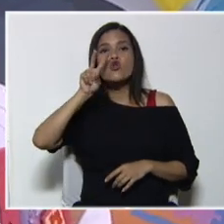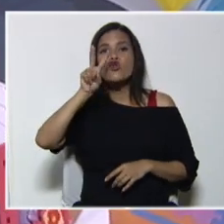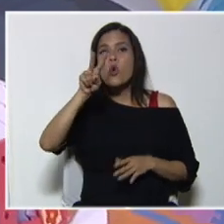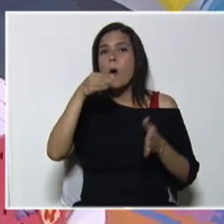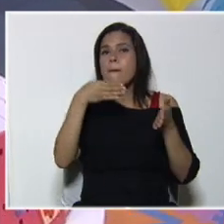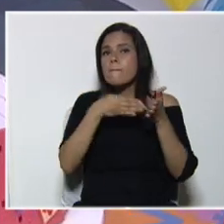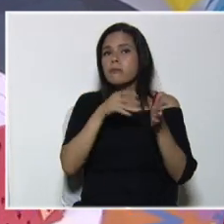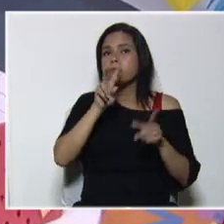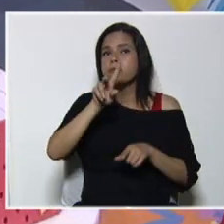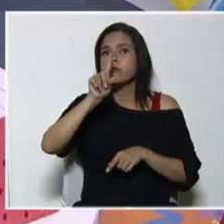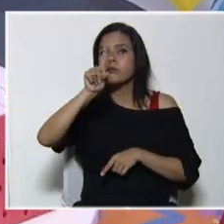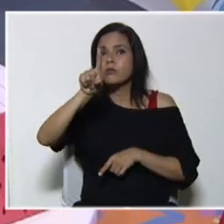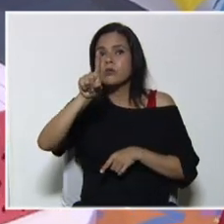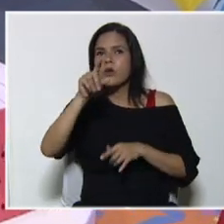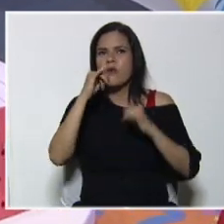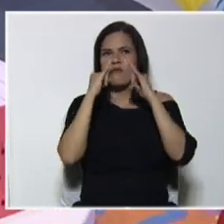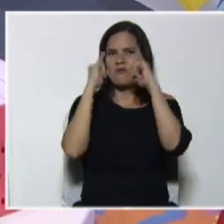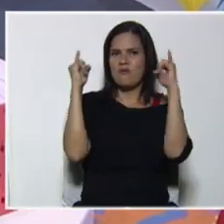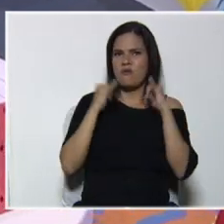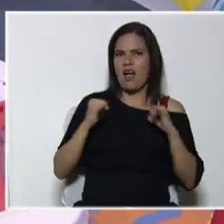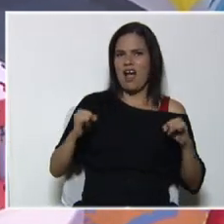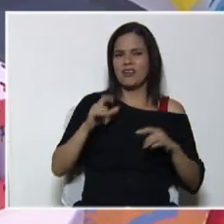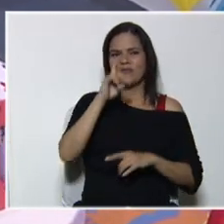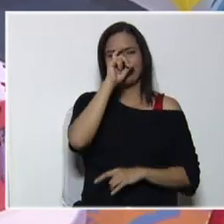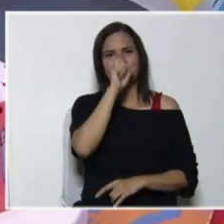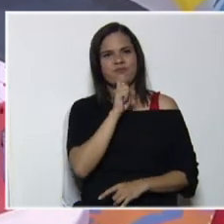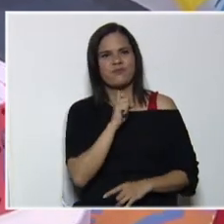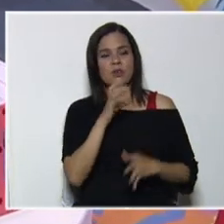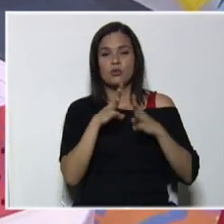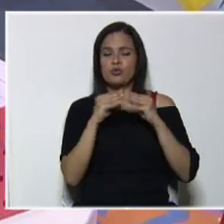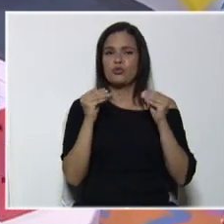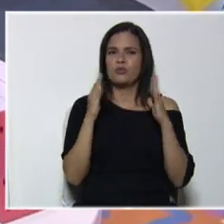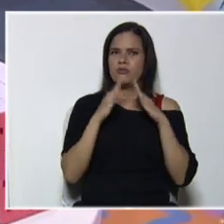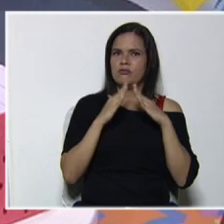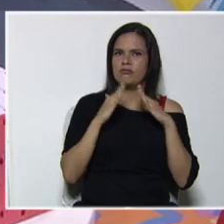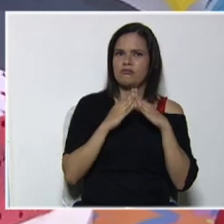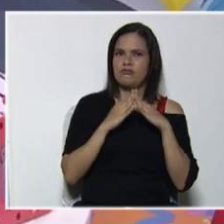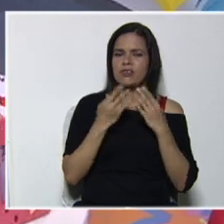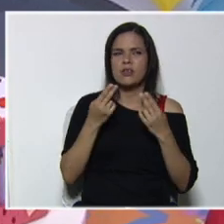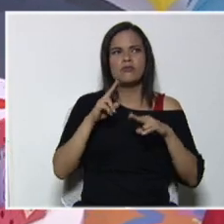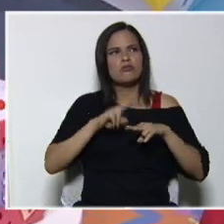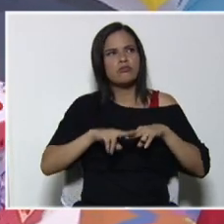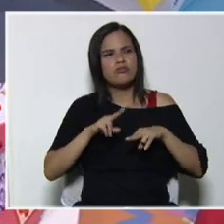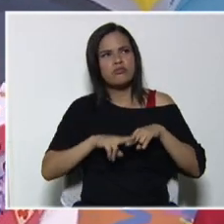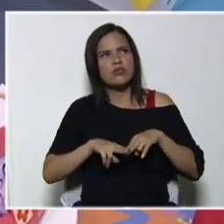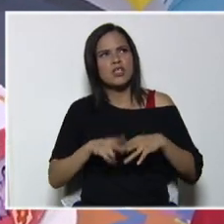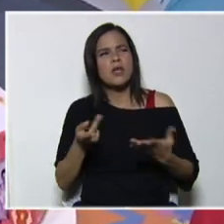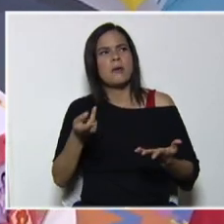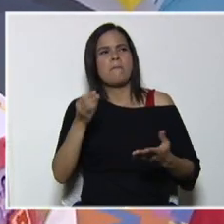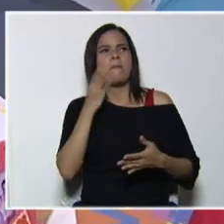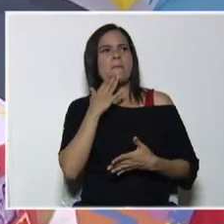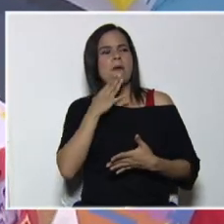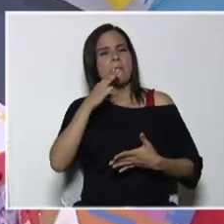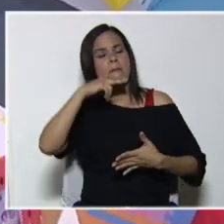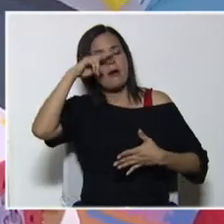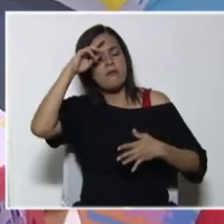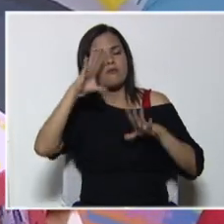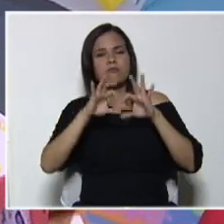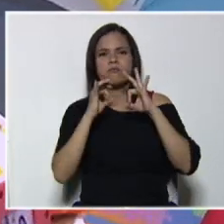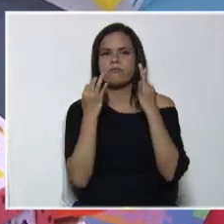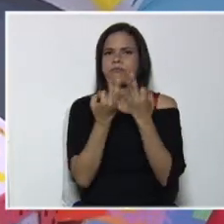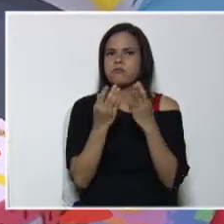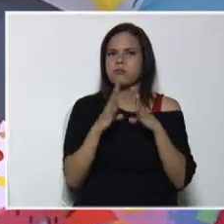Feliz año para todas y todos en casa, los niños, las niñas, maestras, maestros, papá, mamá, familia en